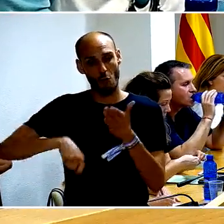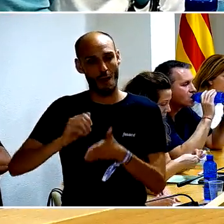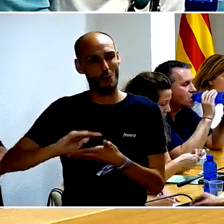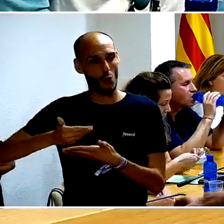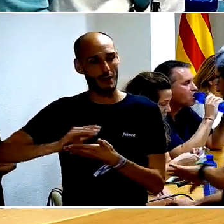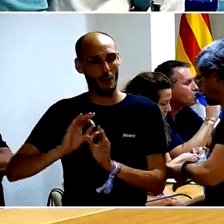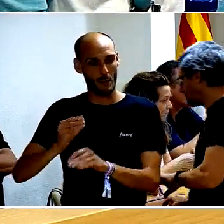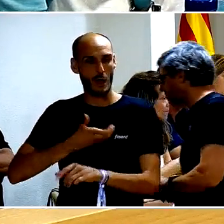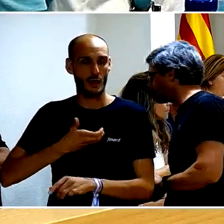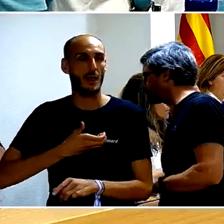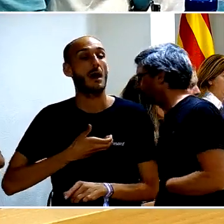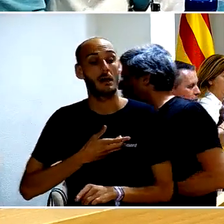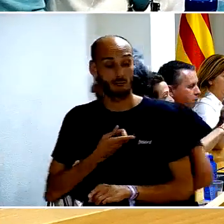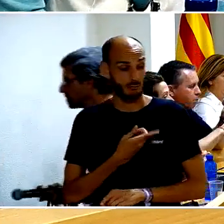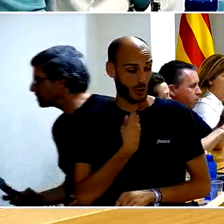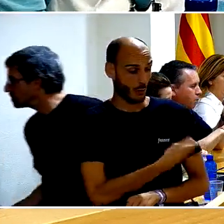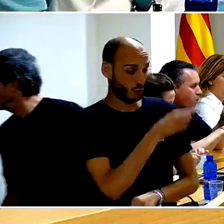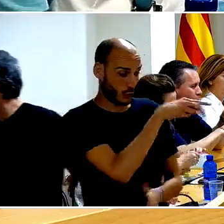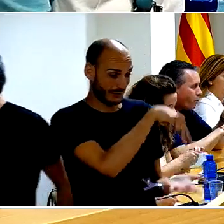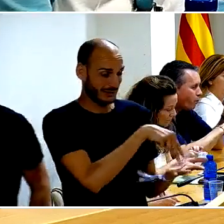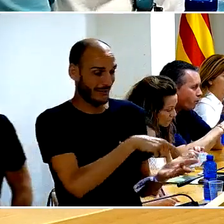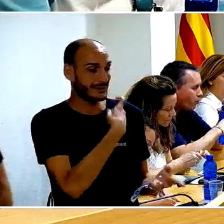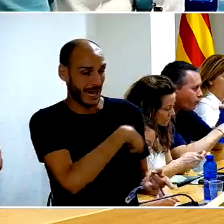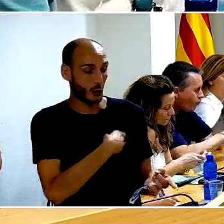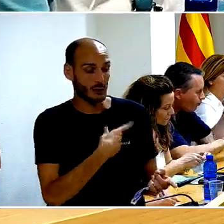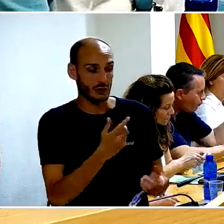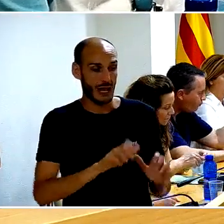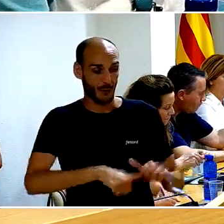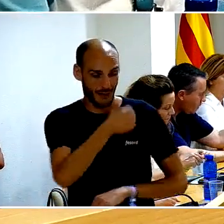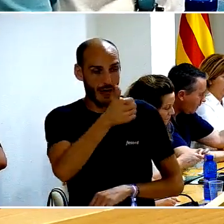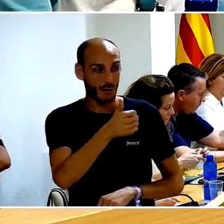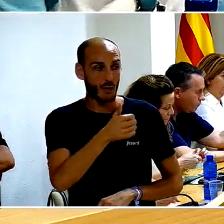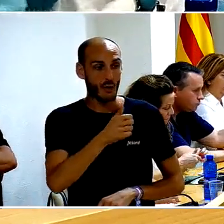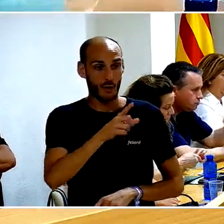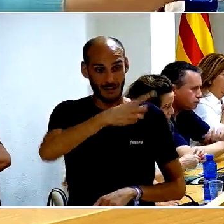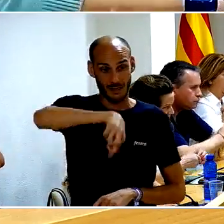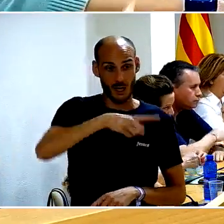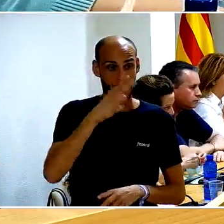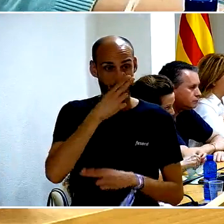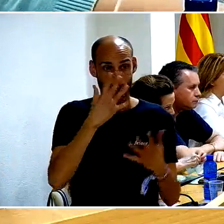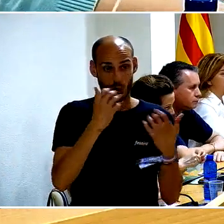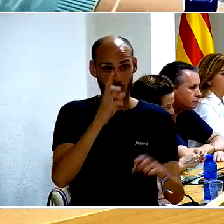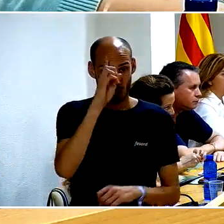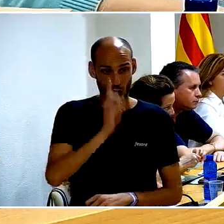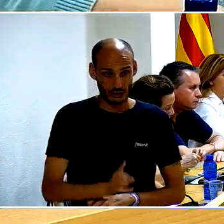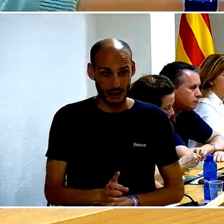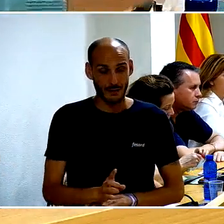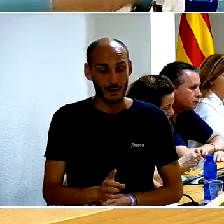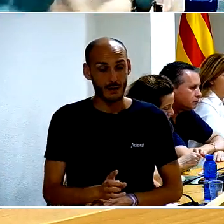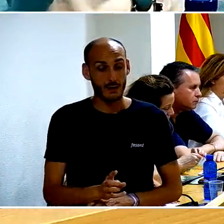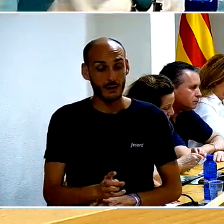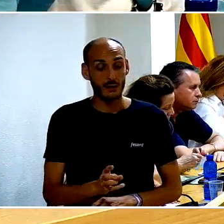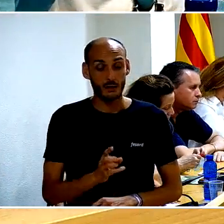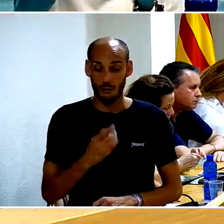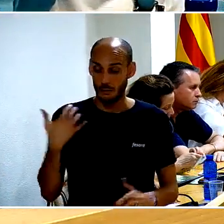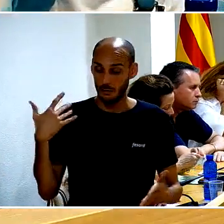estuvo en esa comisión donde se aprobó y en el Pleno, y al público que no lo sabe, que cuando el PP llegó